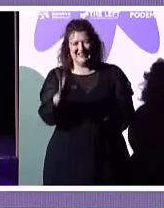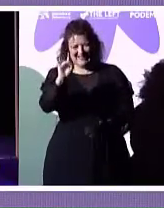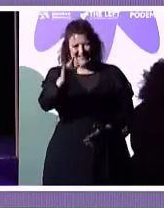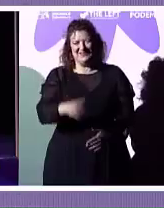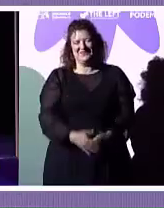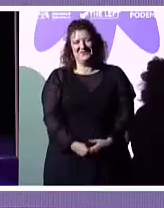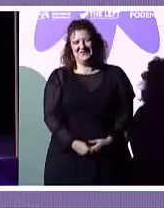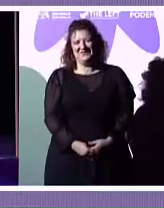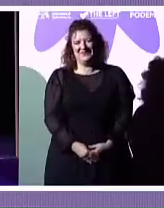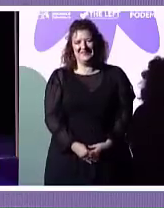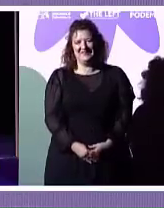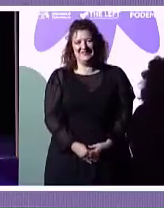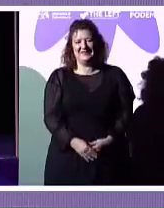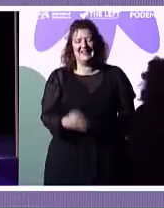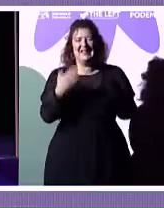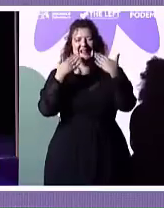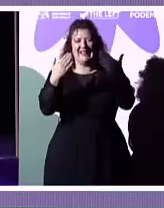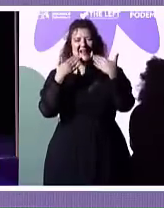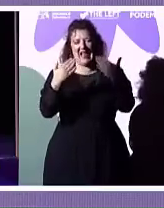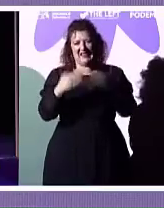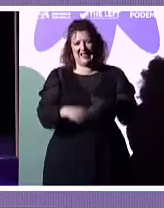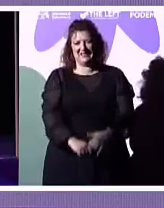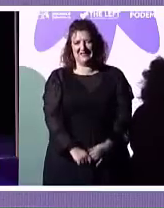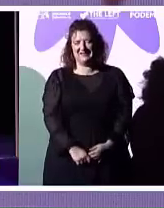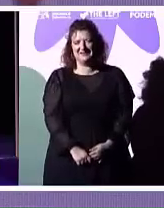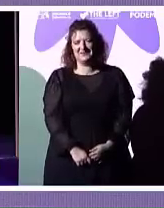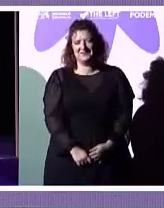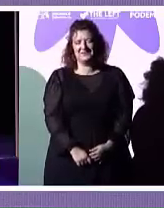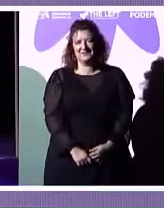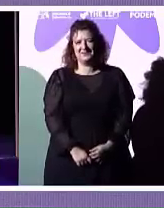Gracias a Johnny belarra